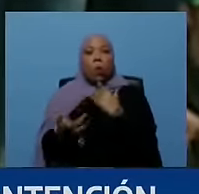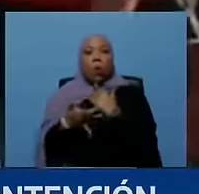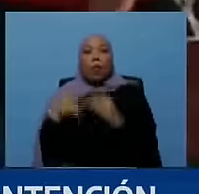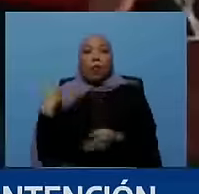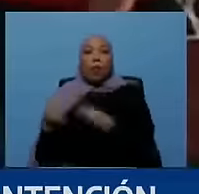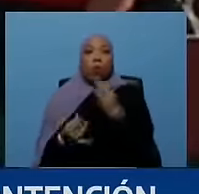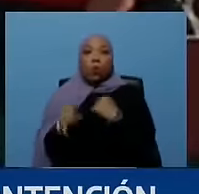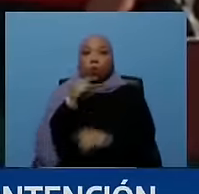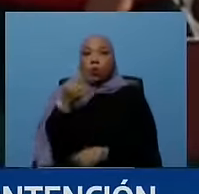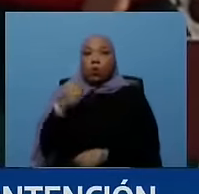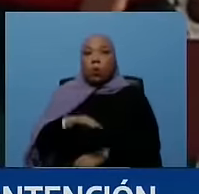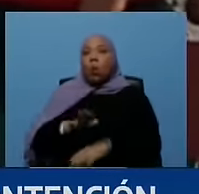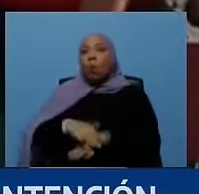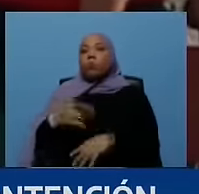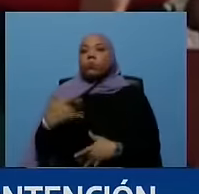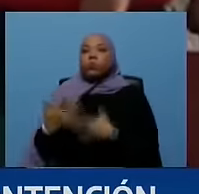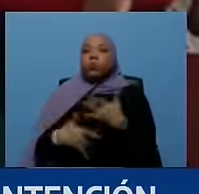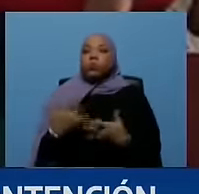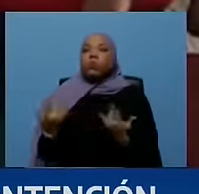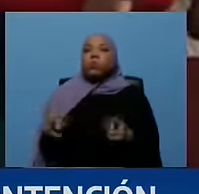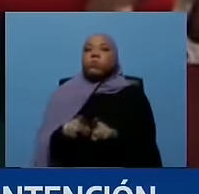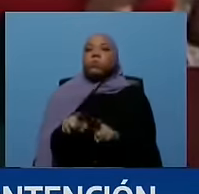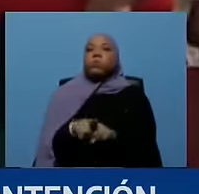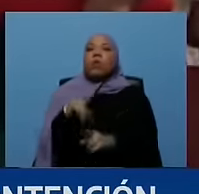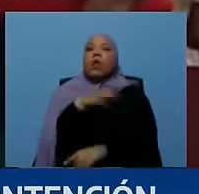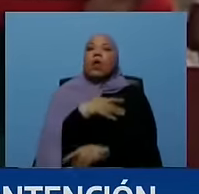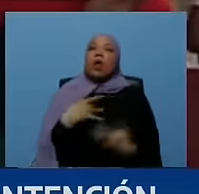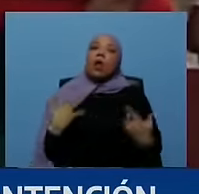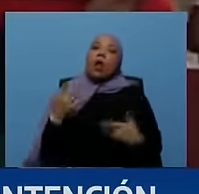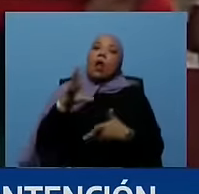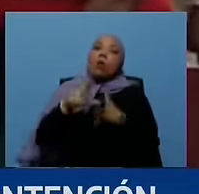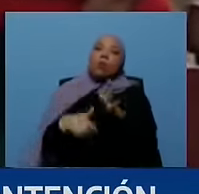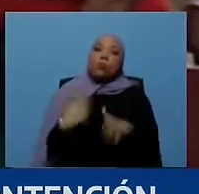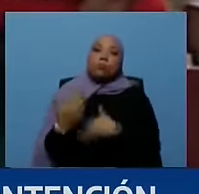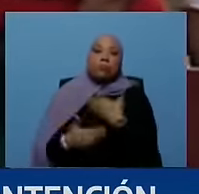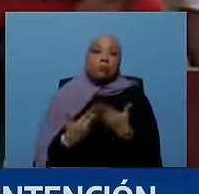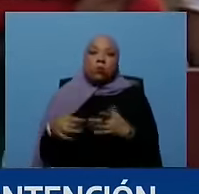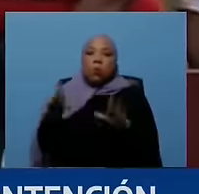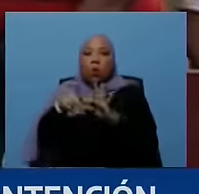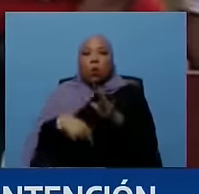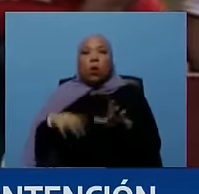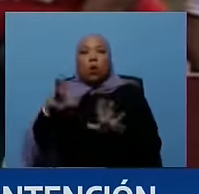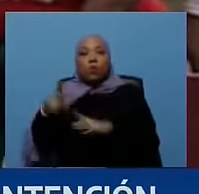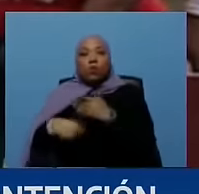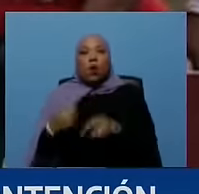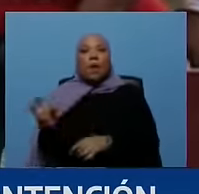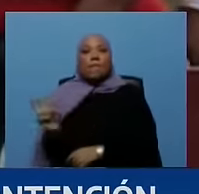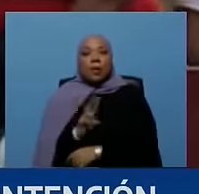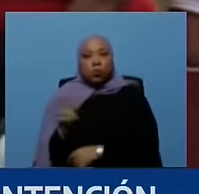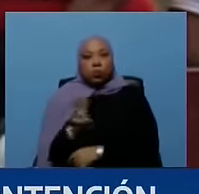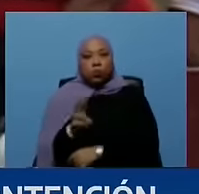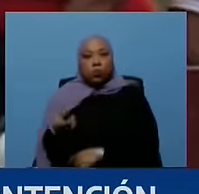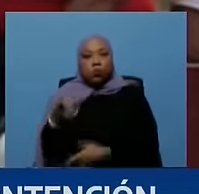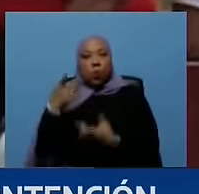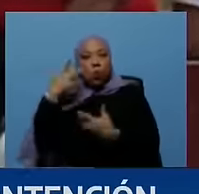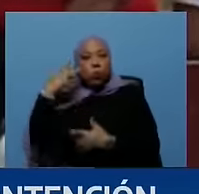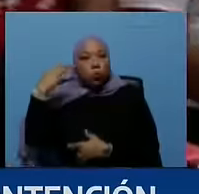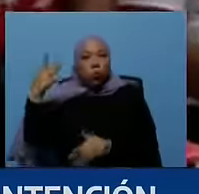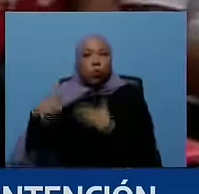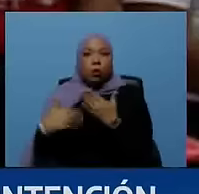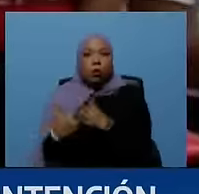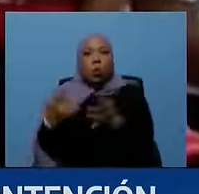criminal? ¿Por qué? Porque le quieren quitar, le quieren robar al pueblo de Venezuela su sueño,